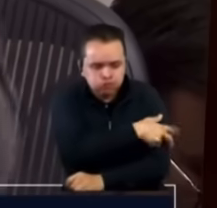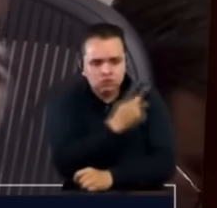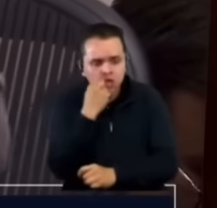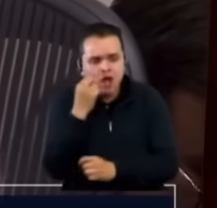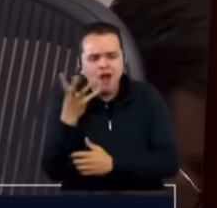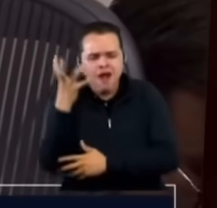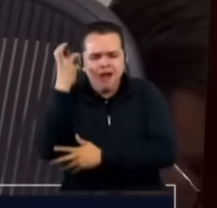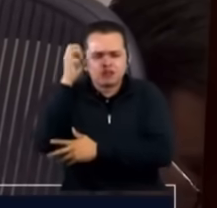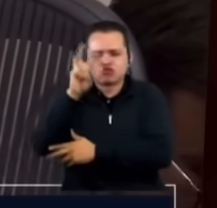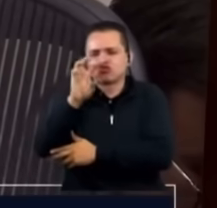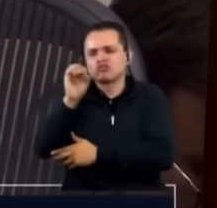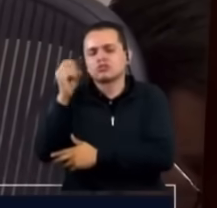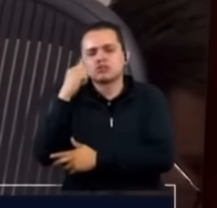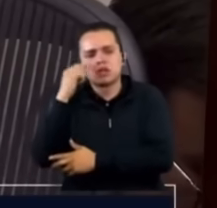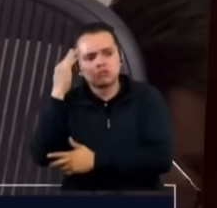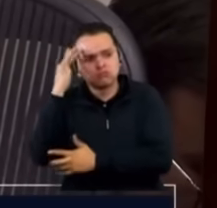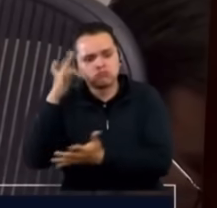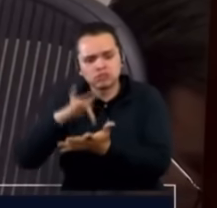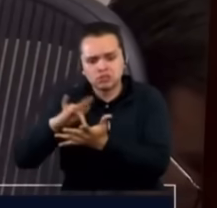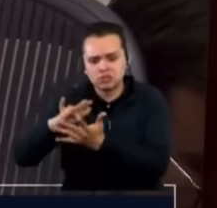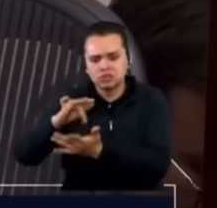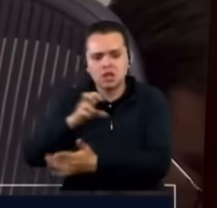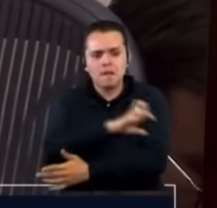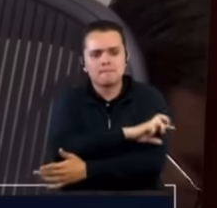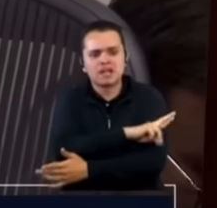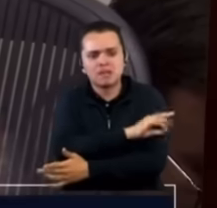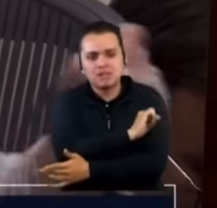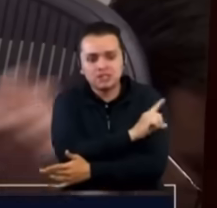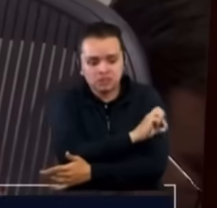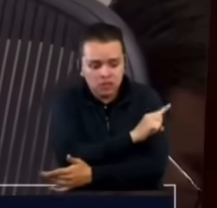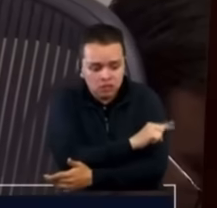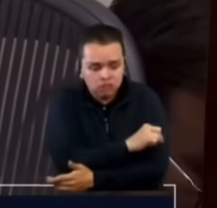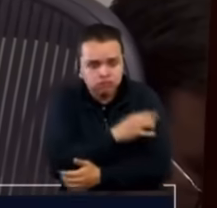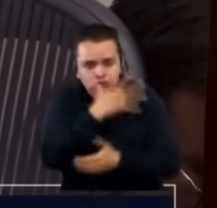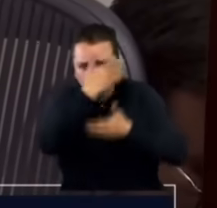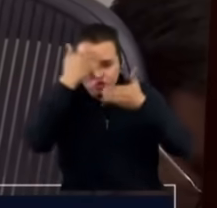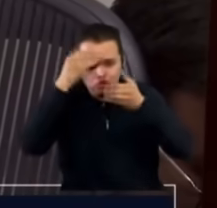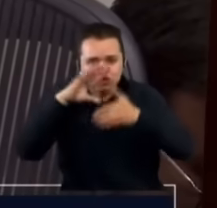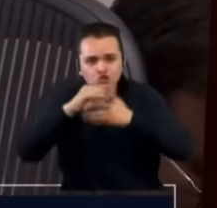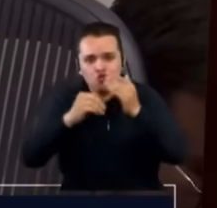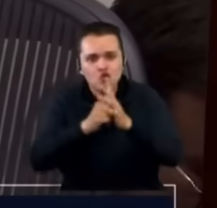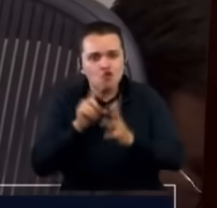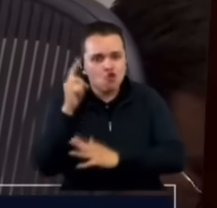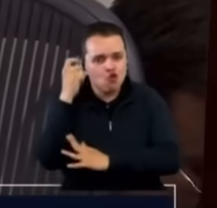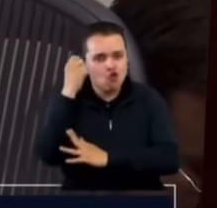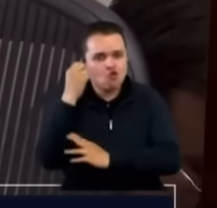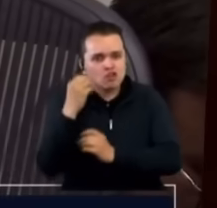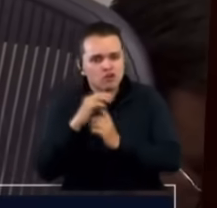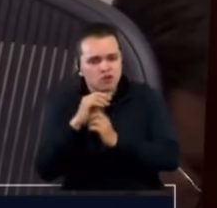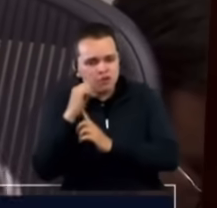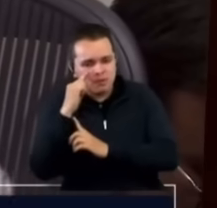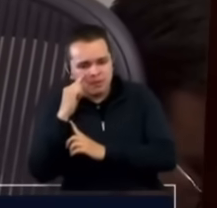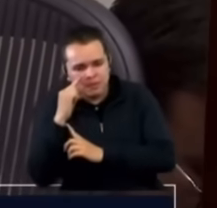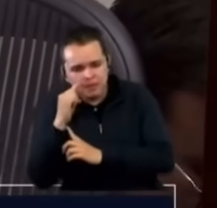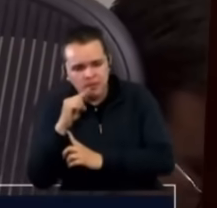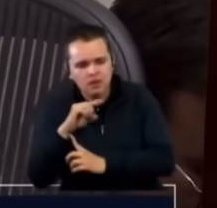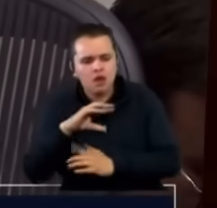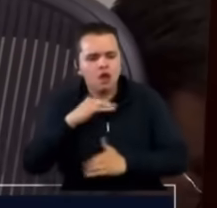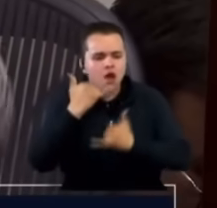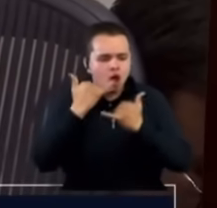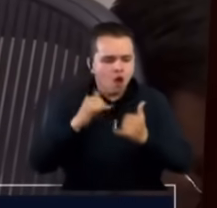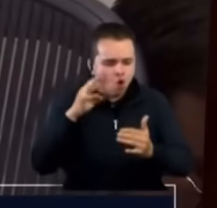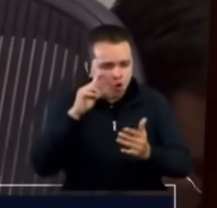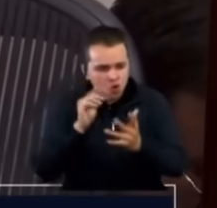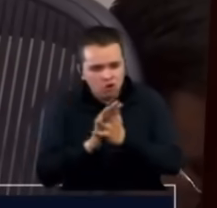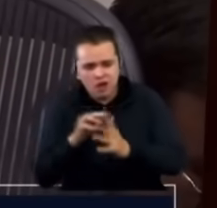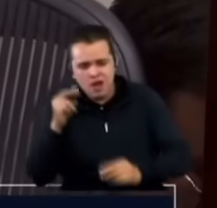años 80 se sabía de la presencia de paramilitares y todos los gobiernos pasaron de agache. Y ahora resulta que